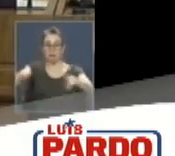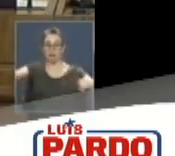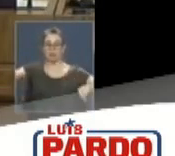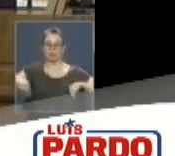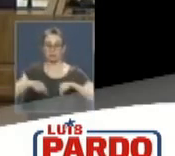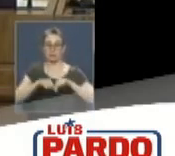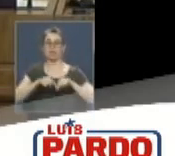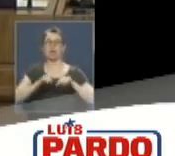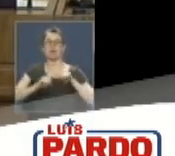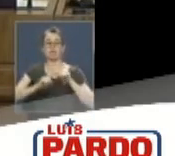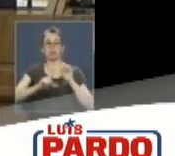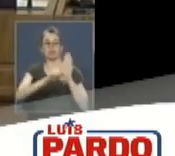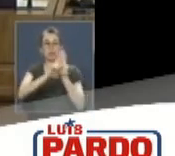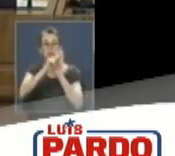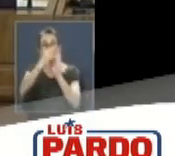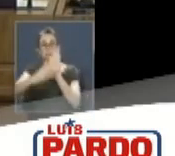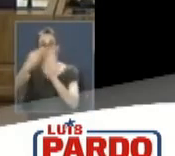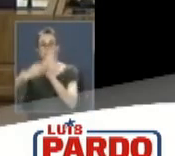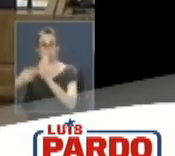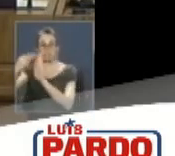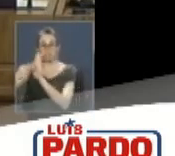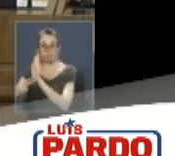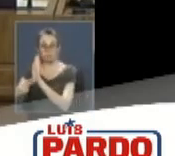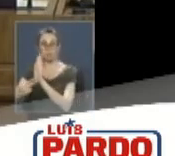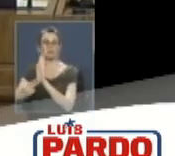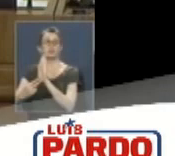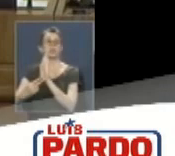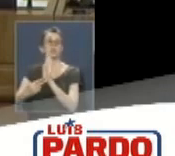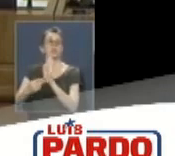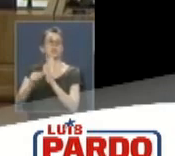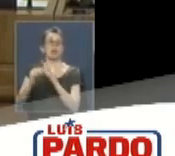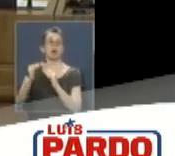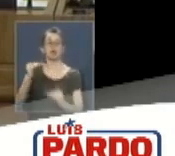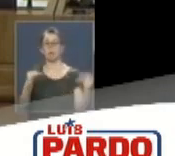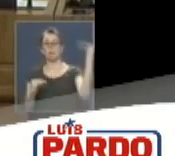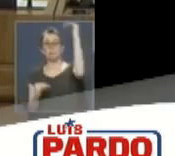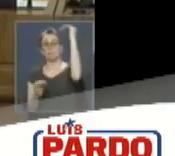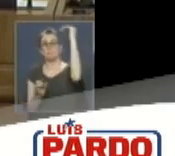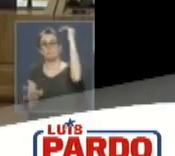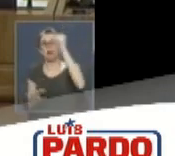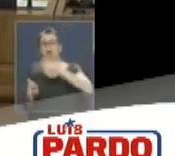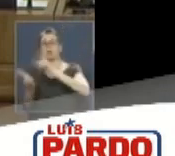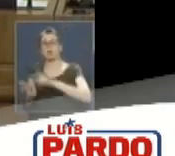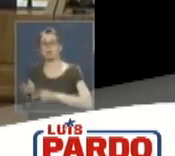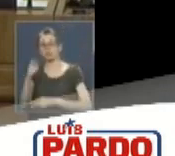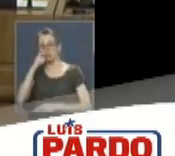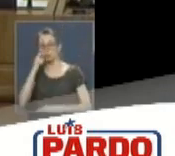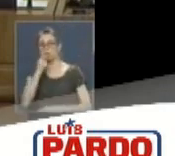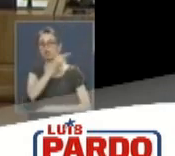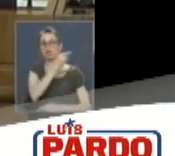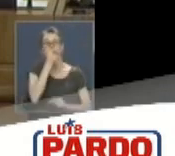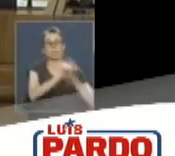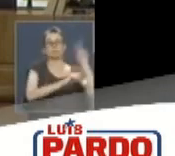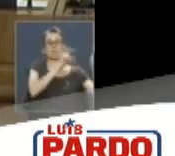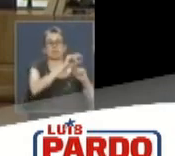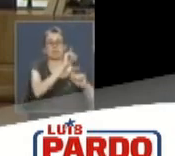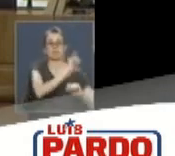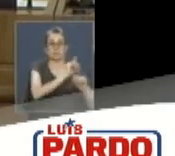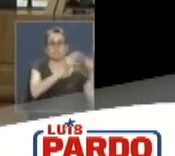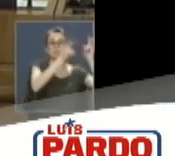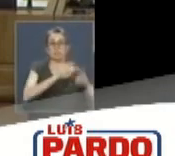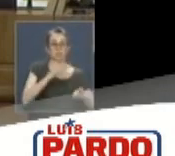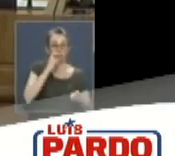como en otros cuerpos normativos que lamentablemente se han impuesto por sobre los derechos humanos de quienes dicen defenderlos y que en la